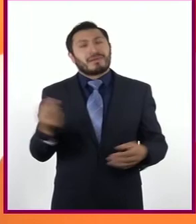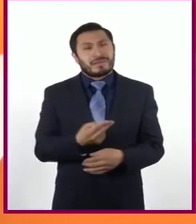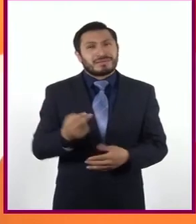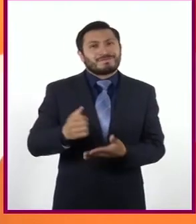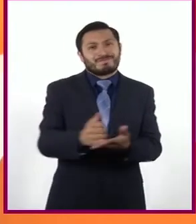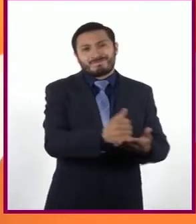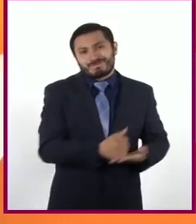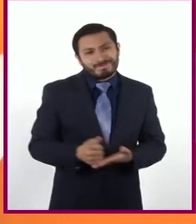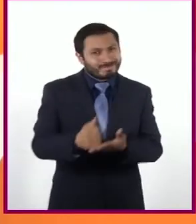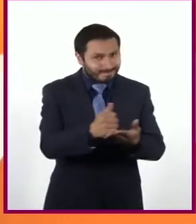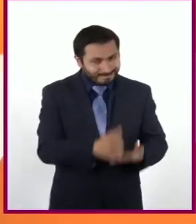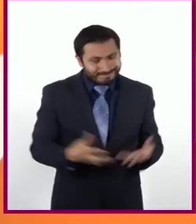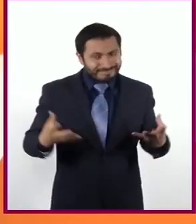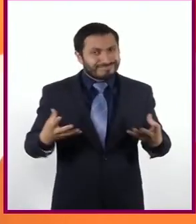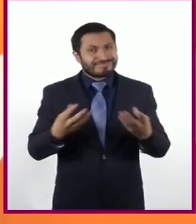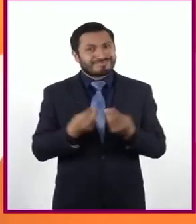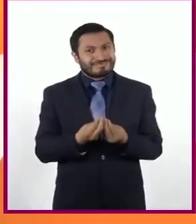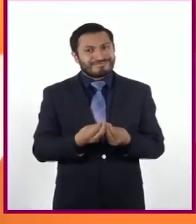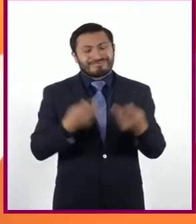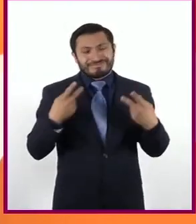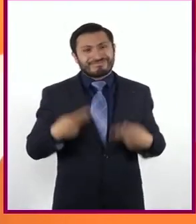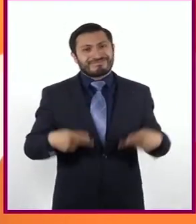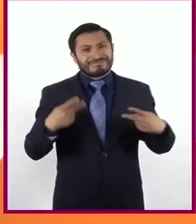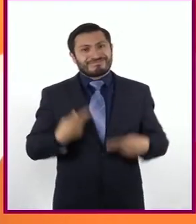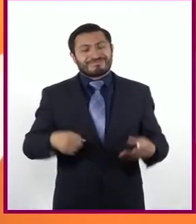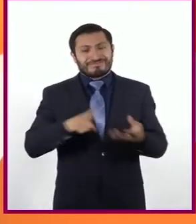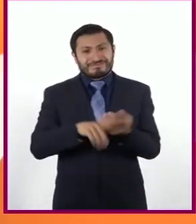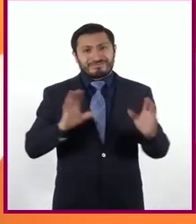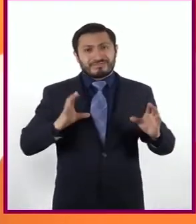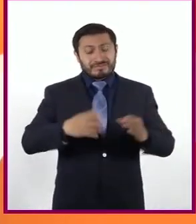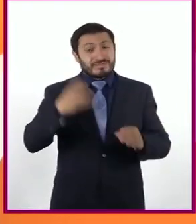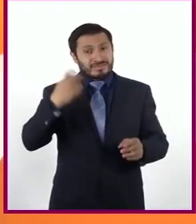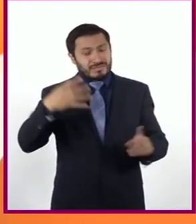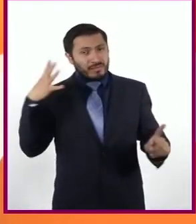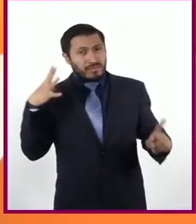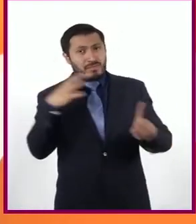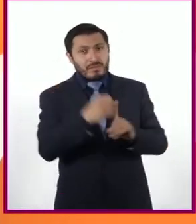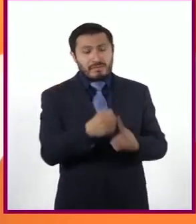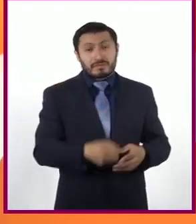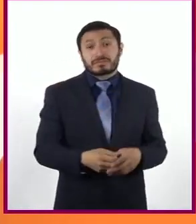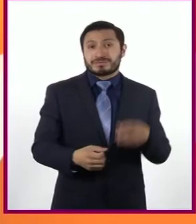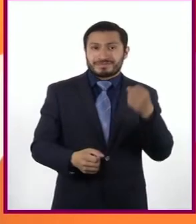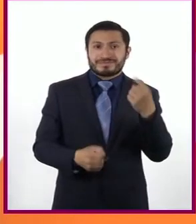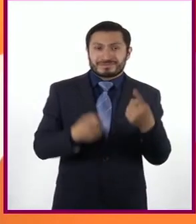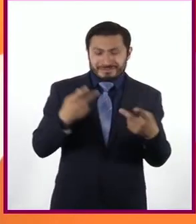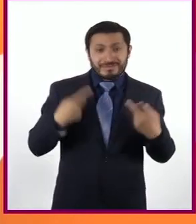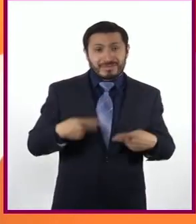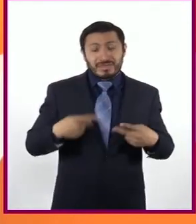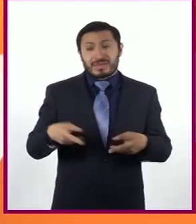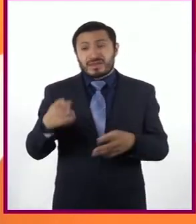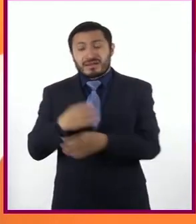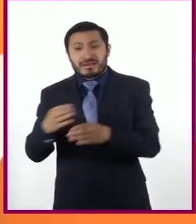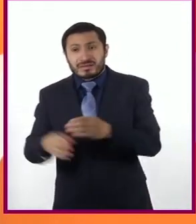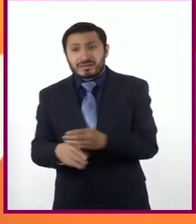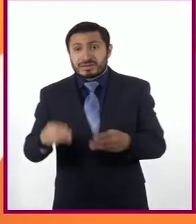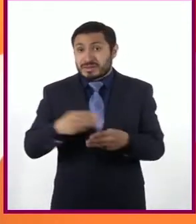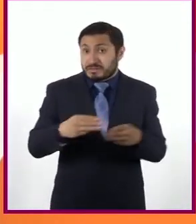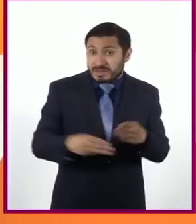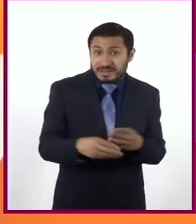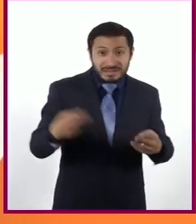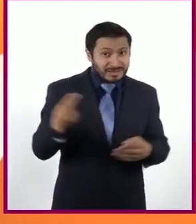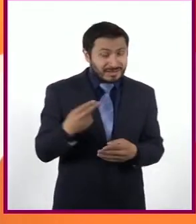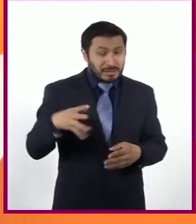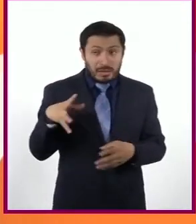y colaborar conjuntamente para cumplir nuestra meta. Unos consiguieron las herramientas necesarias,